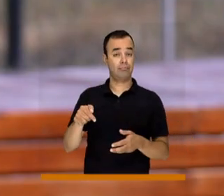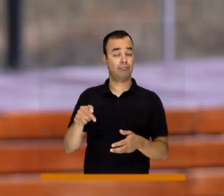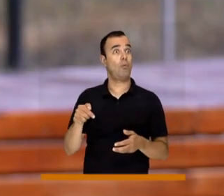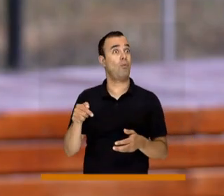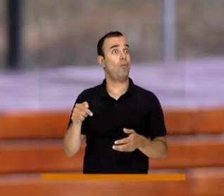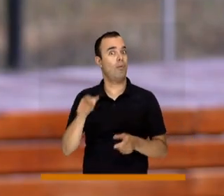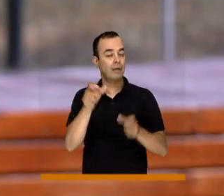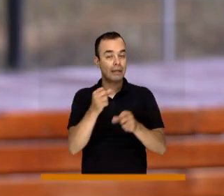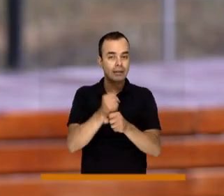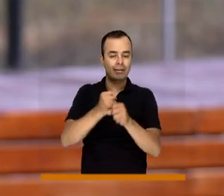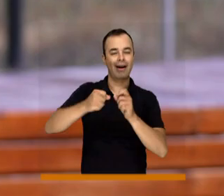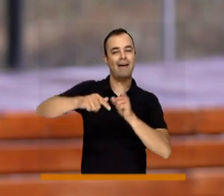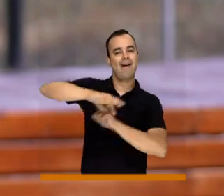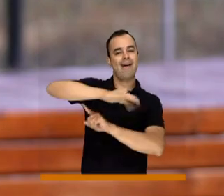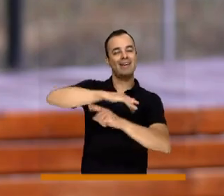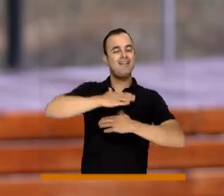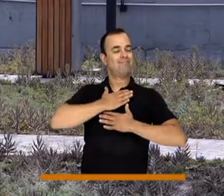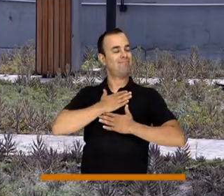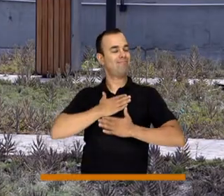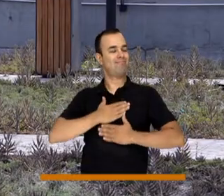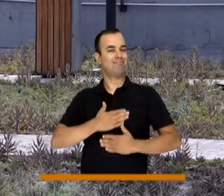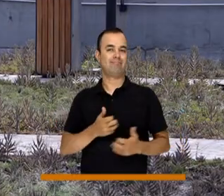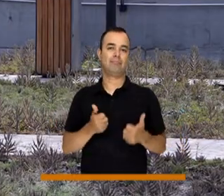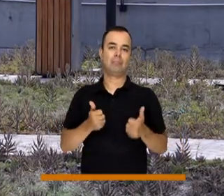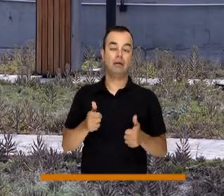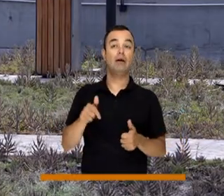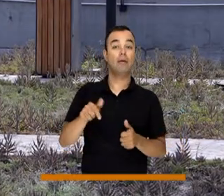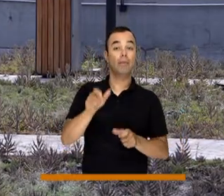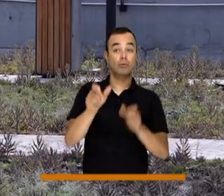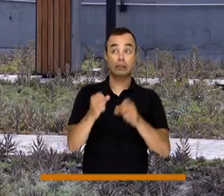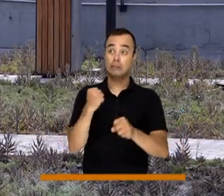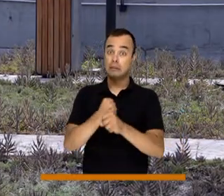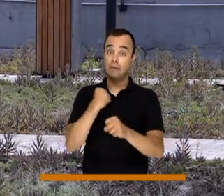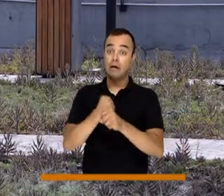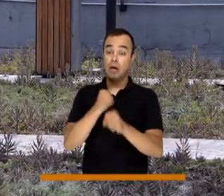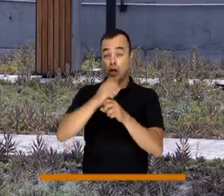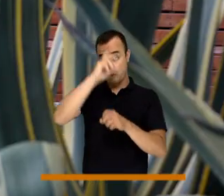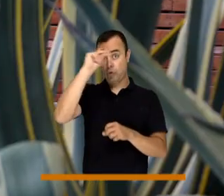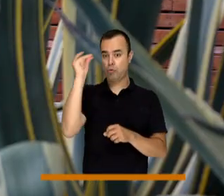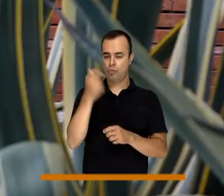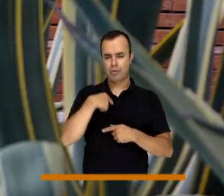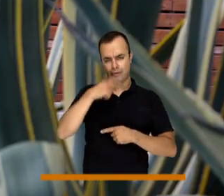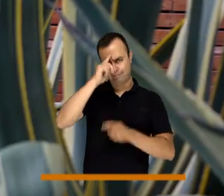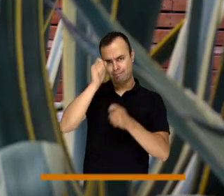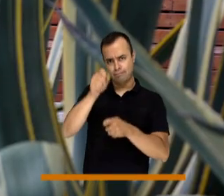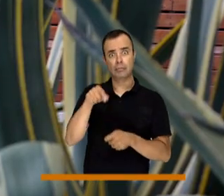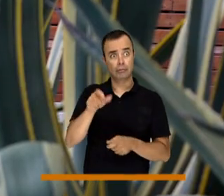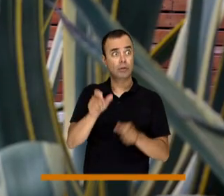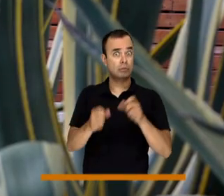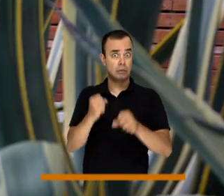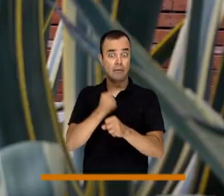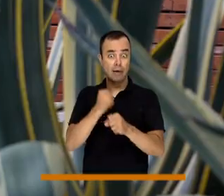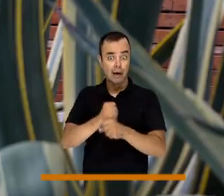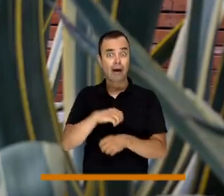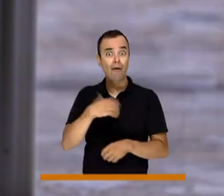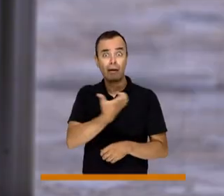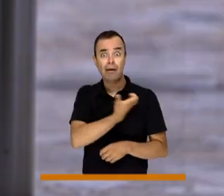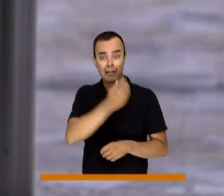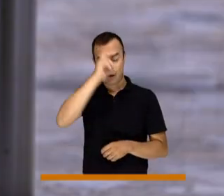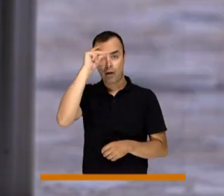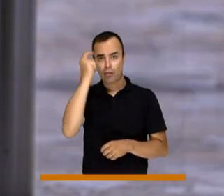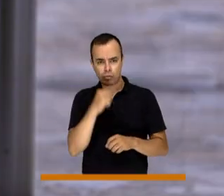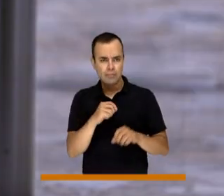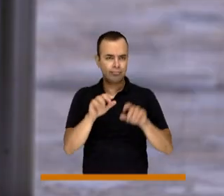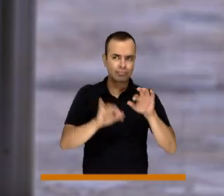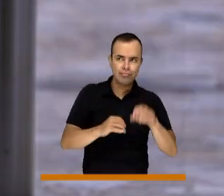centro administrativo otorgar otro ambiente a sus colaboradores y donde se valora esa función de muchísimos funcionarios que